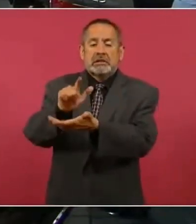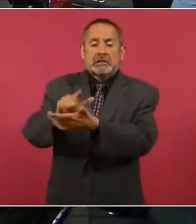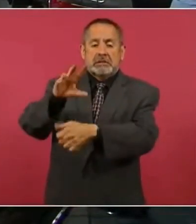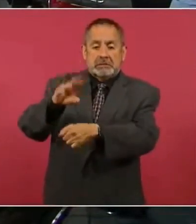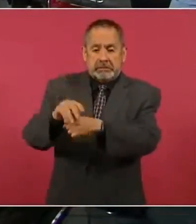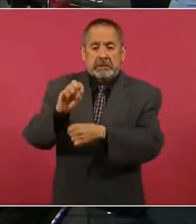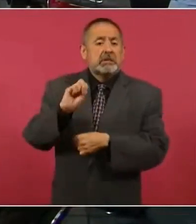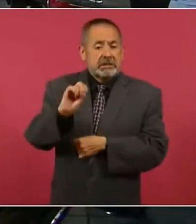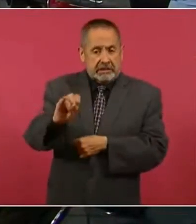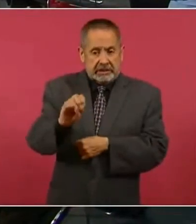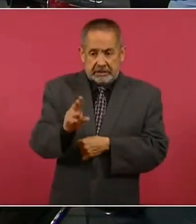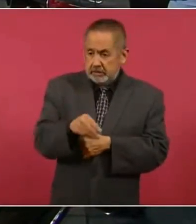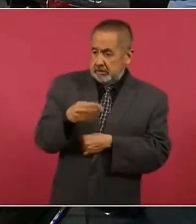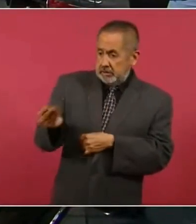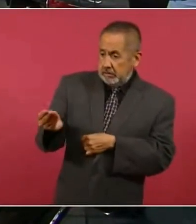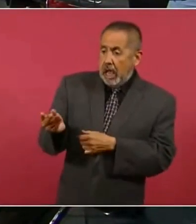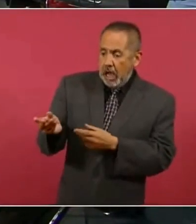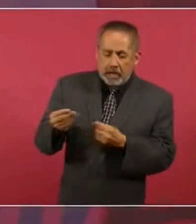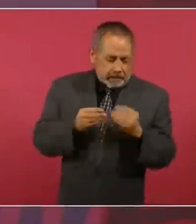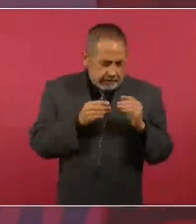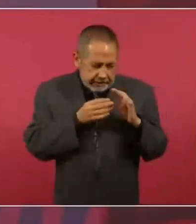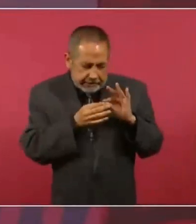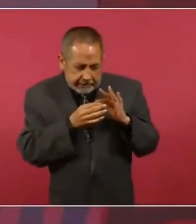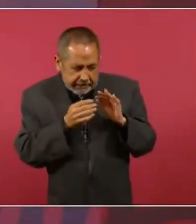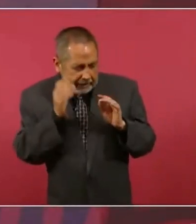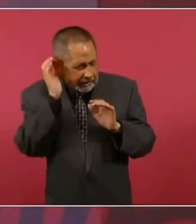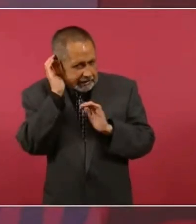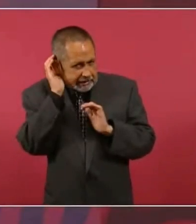Así es como se actúa. Bueno,